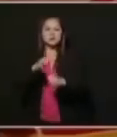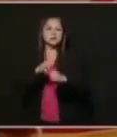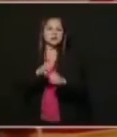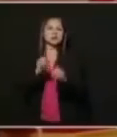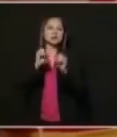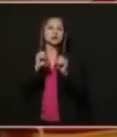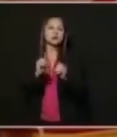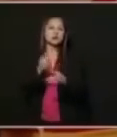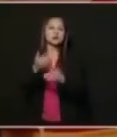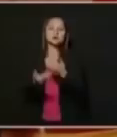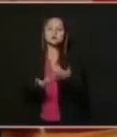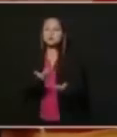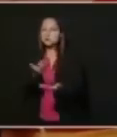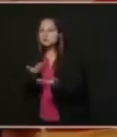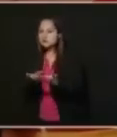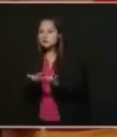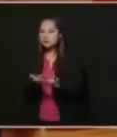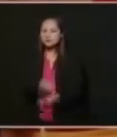de servicios.